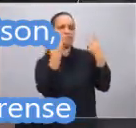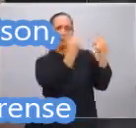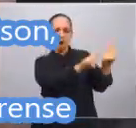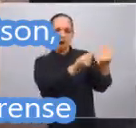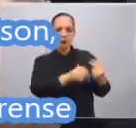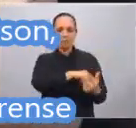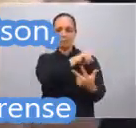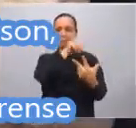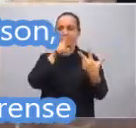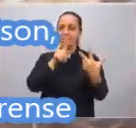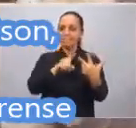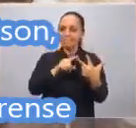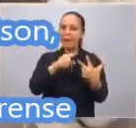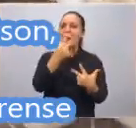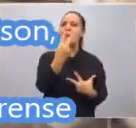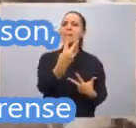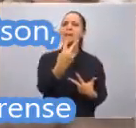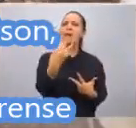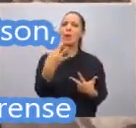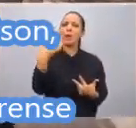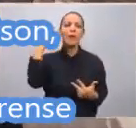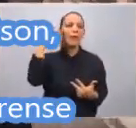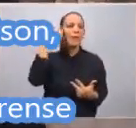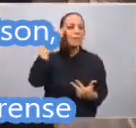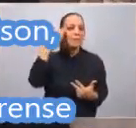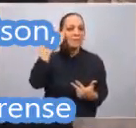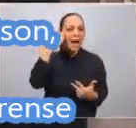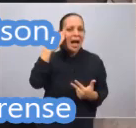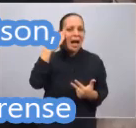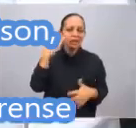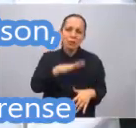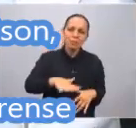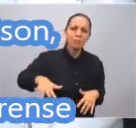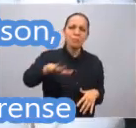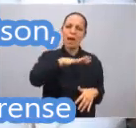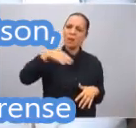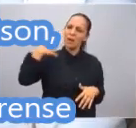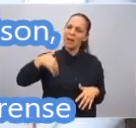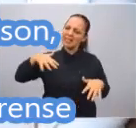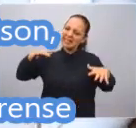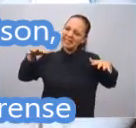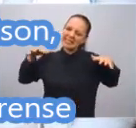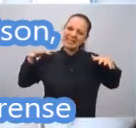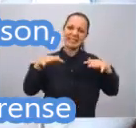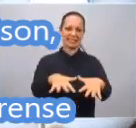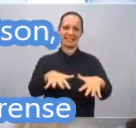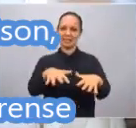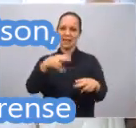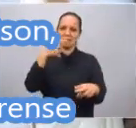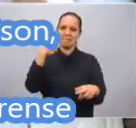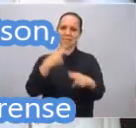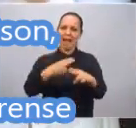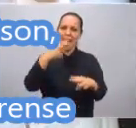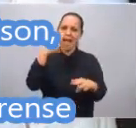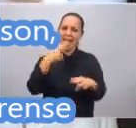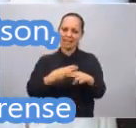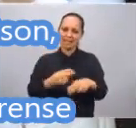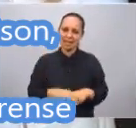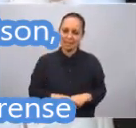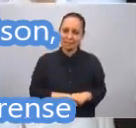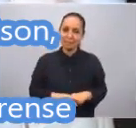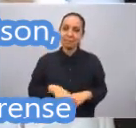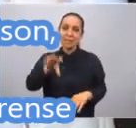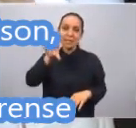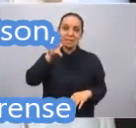El 24 de marzo, el pueblo argentino fue a la plaza y en toda la